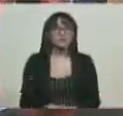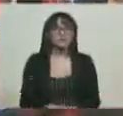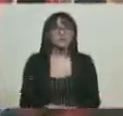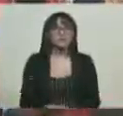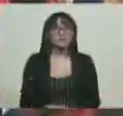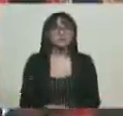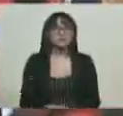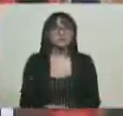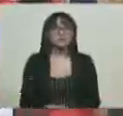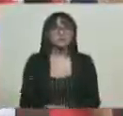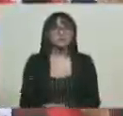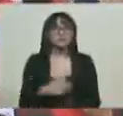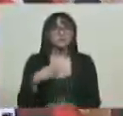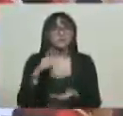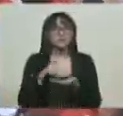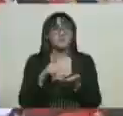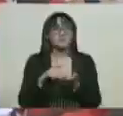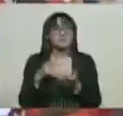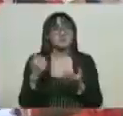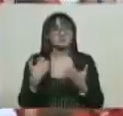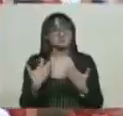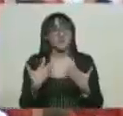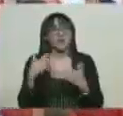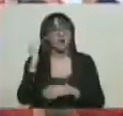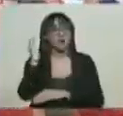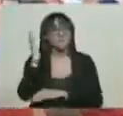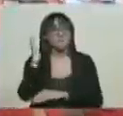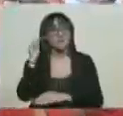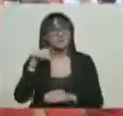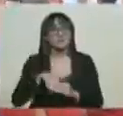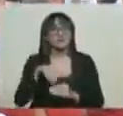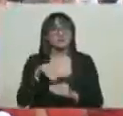Yo he participado en muchas campañas